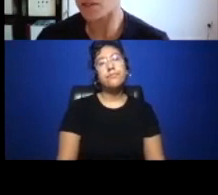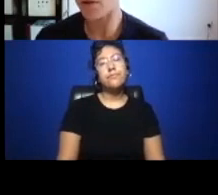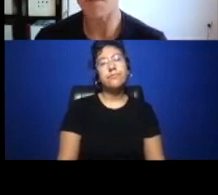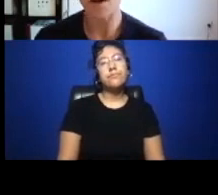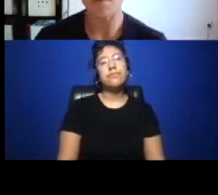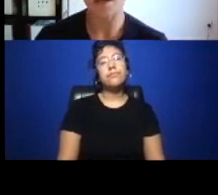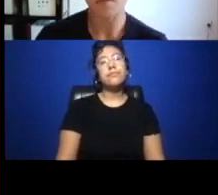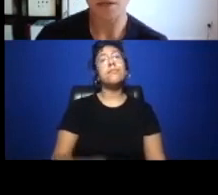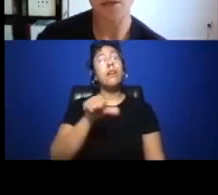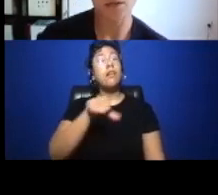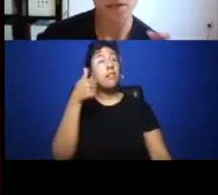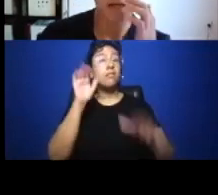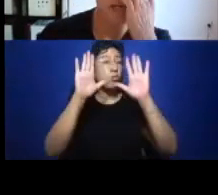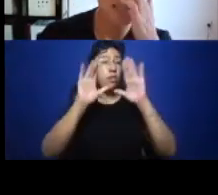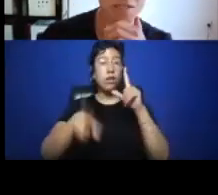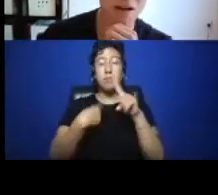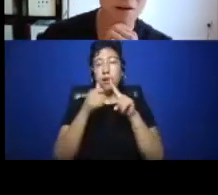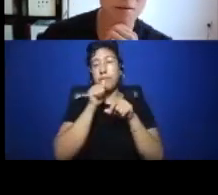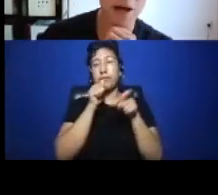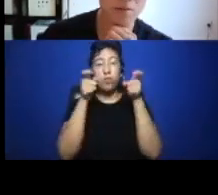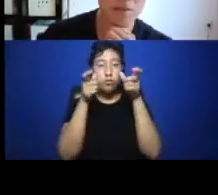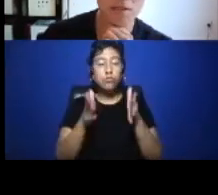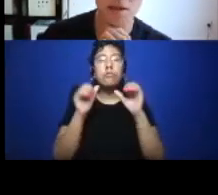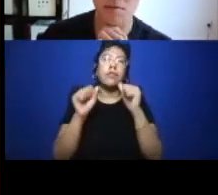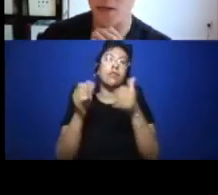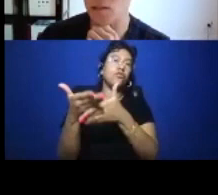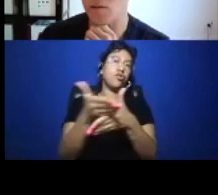Entonces, otra cosa es que qué bueno sobre el manejador